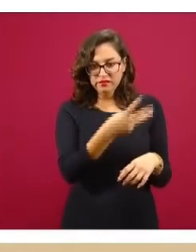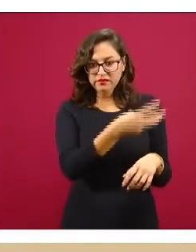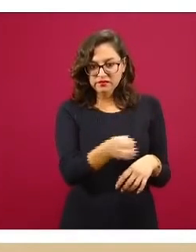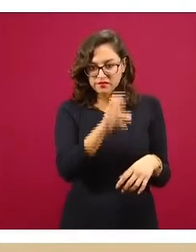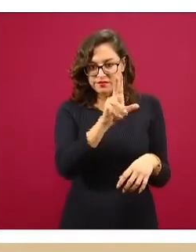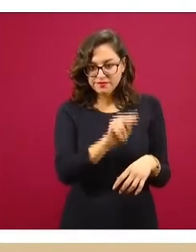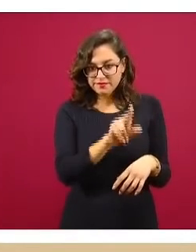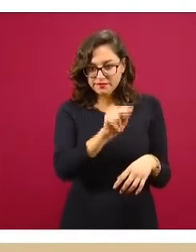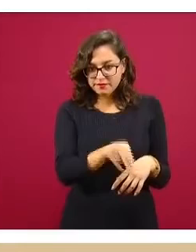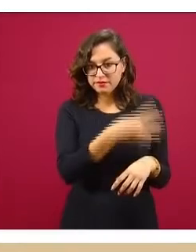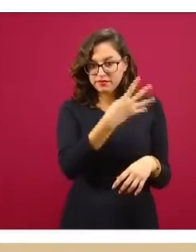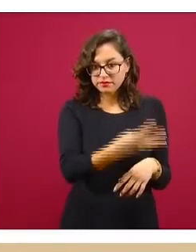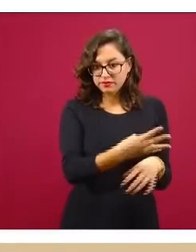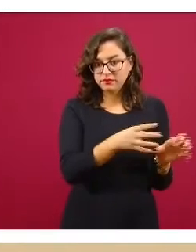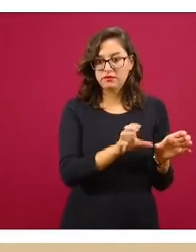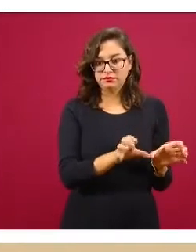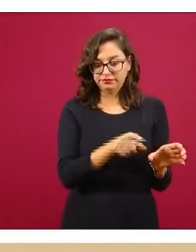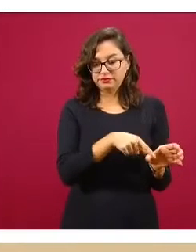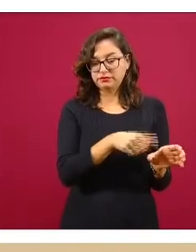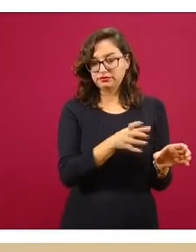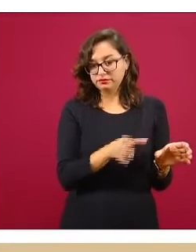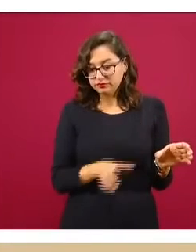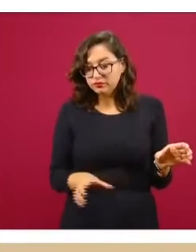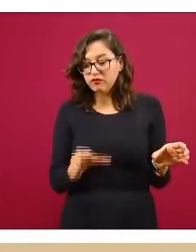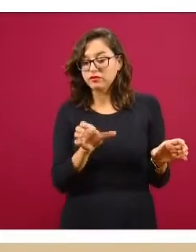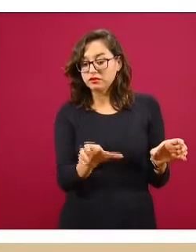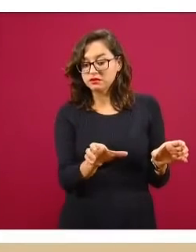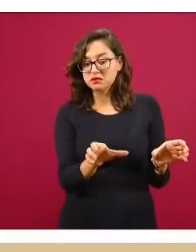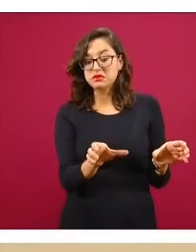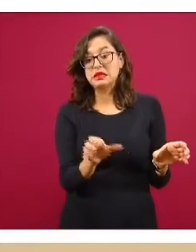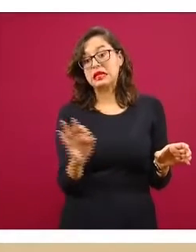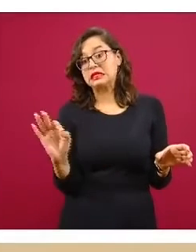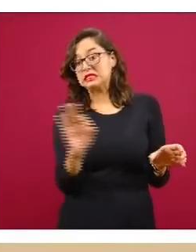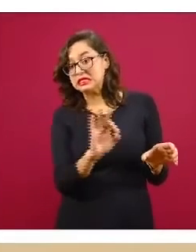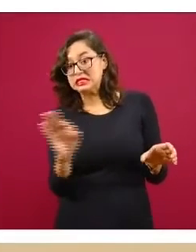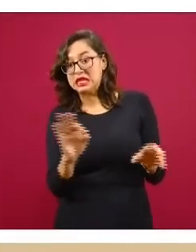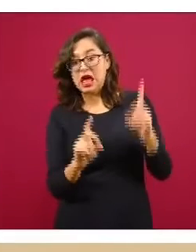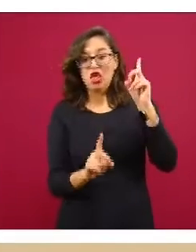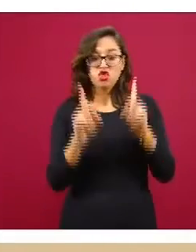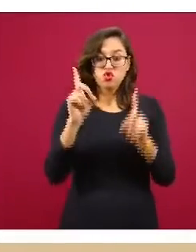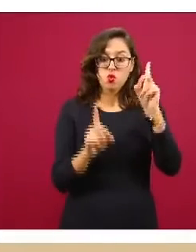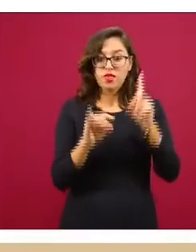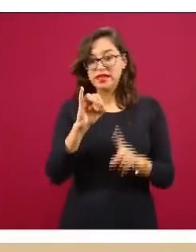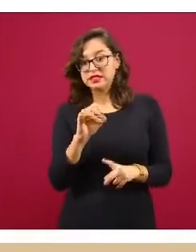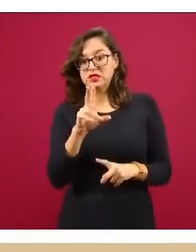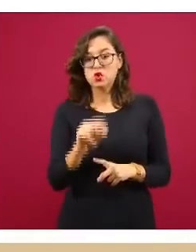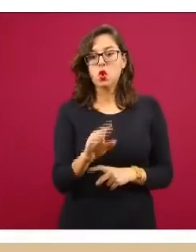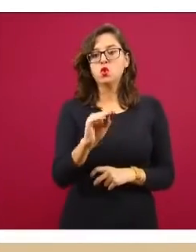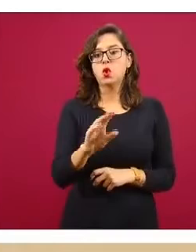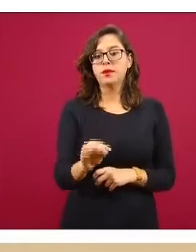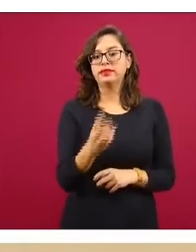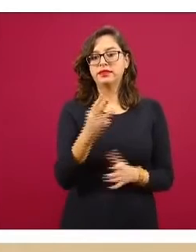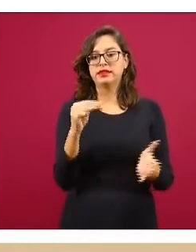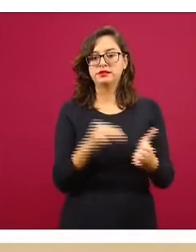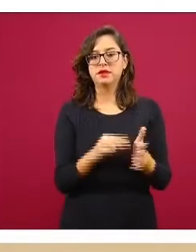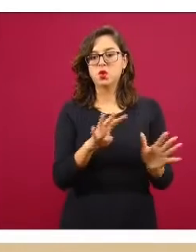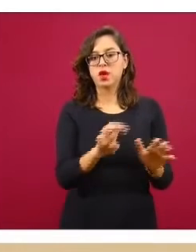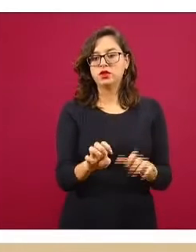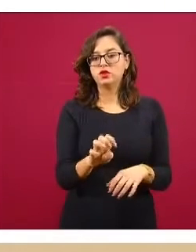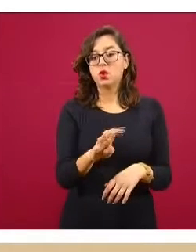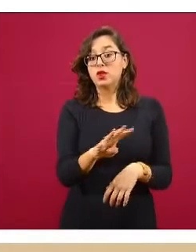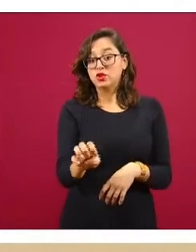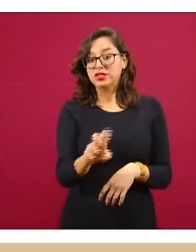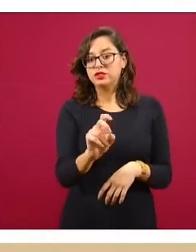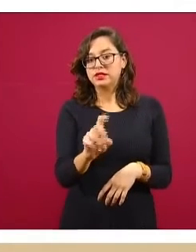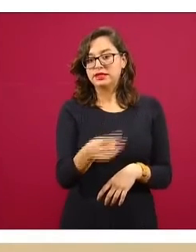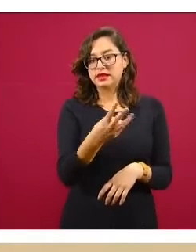433.384. Hay un grupo que aún está sospechoso, que aún estamos en espera de los resultados, 93.433, y tenemos